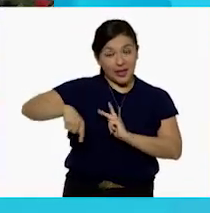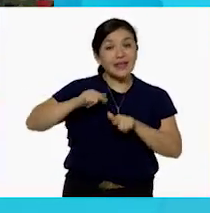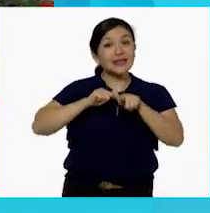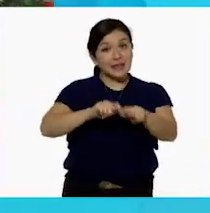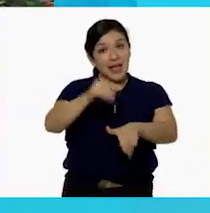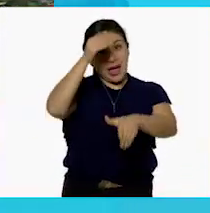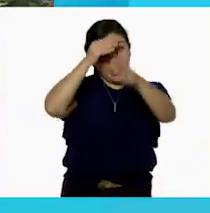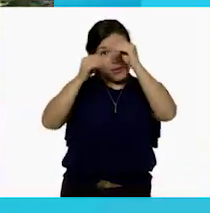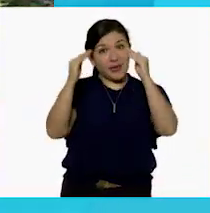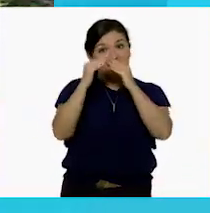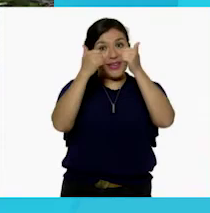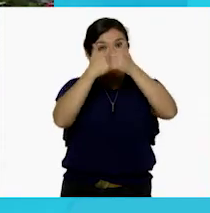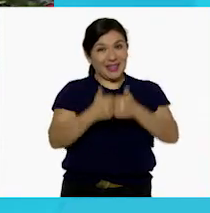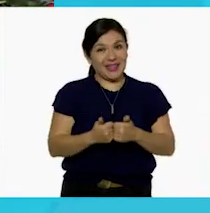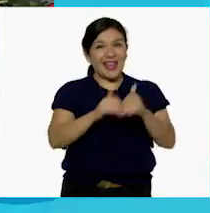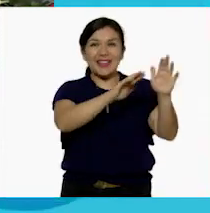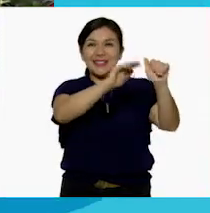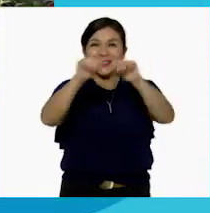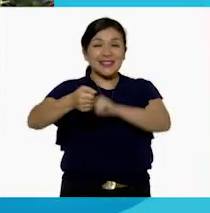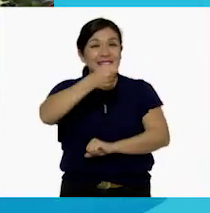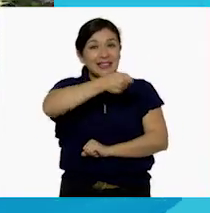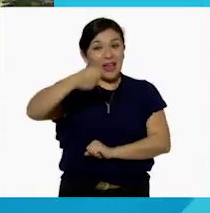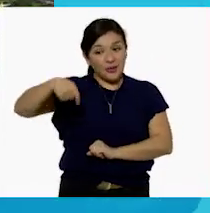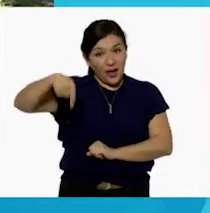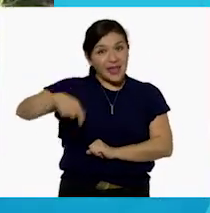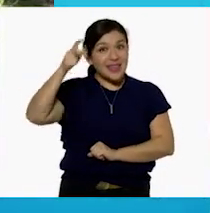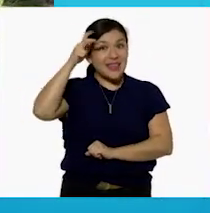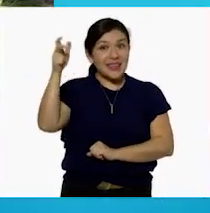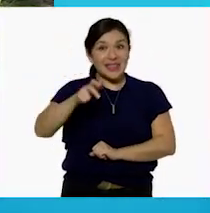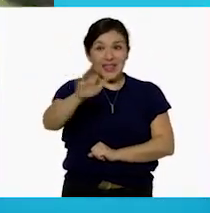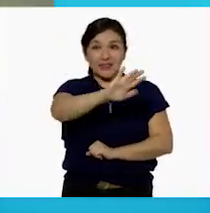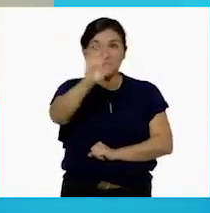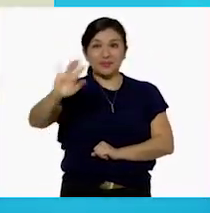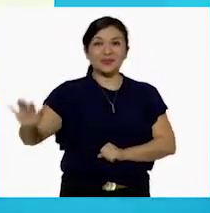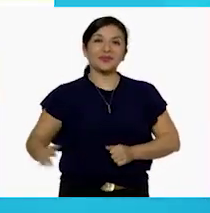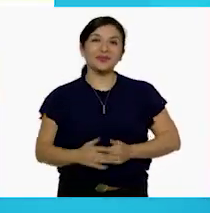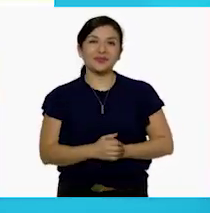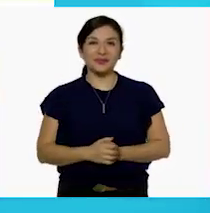aprendiendo desde casa. ¡Saludos desde Ixmiquilpan, Hidalgo!